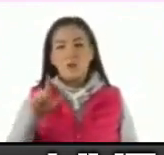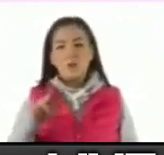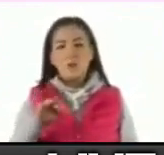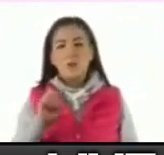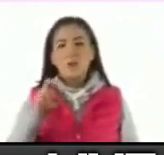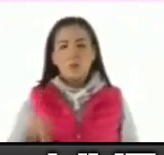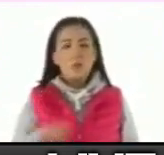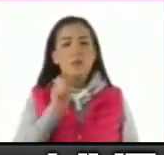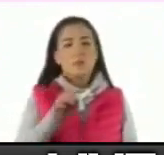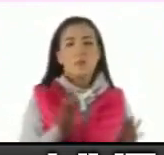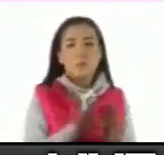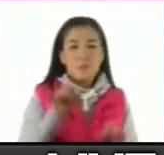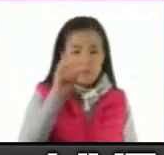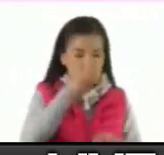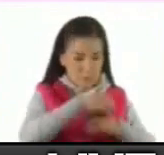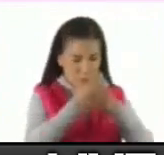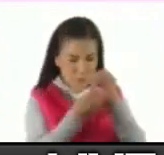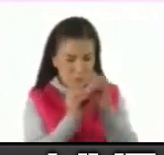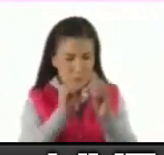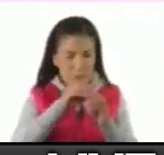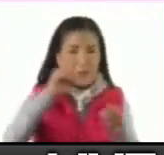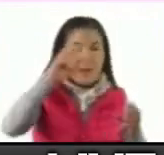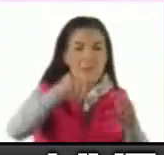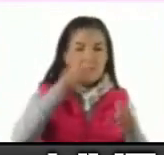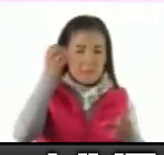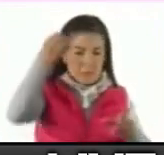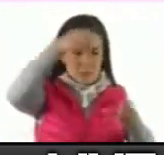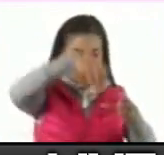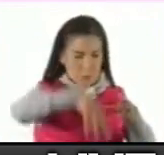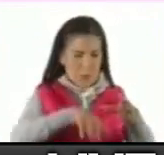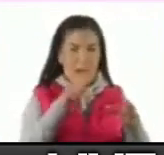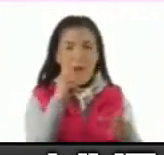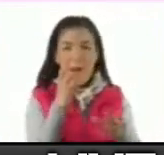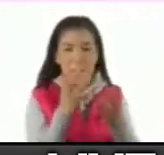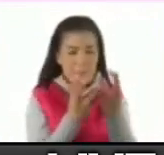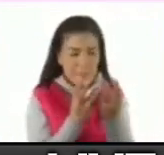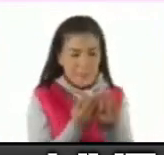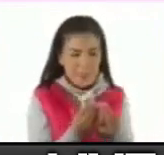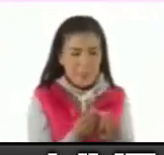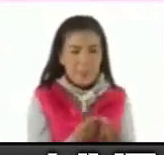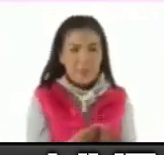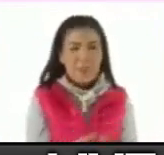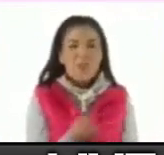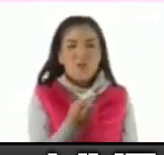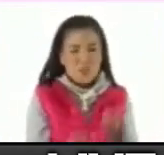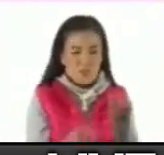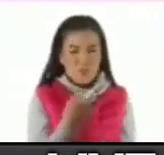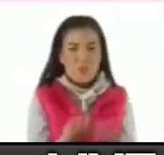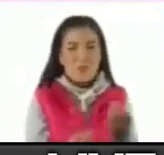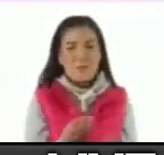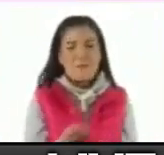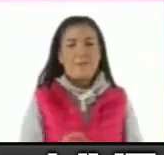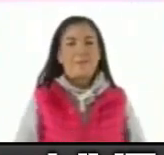las moléculas de una sustancia, se disuelven dentro de un disolvente, formando una disolución.